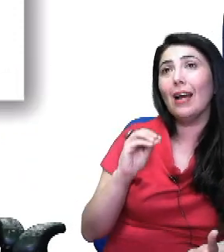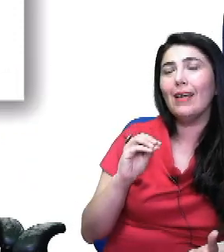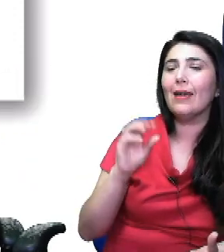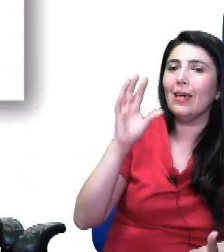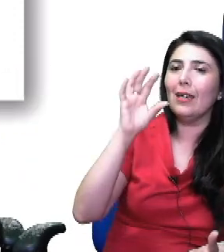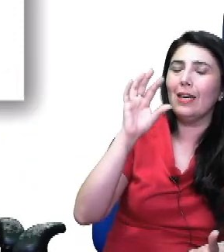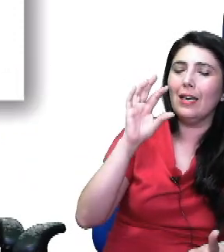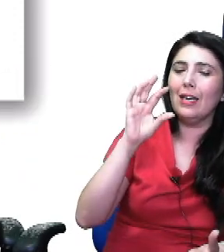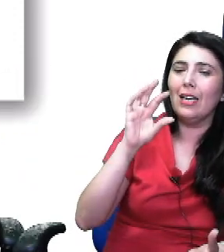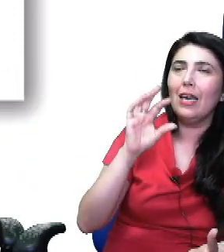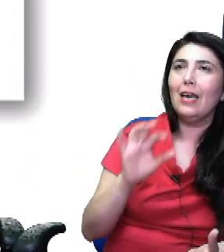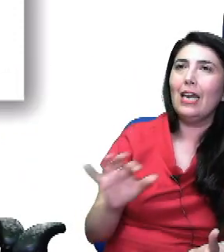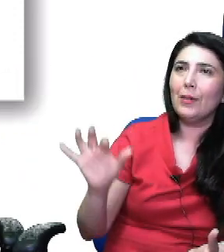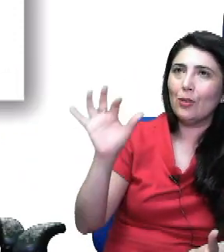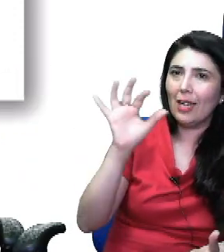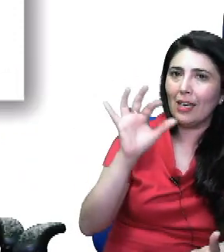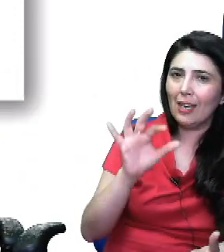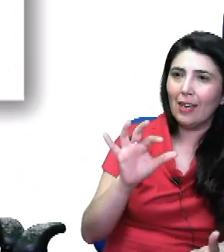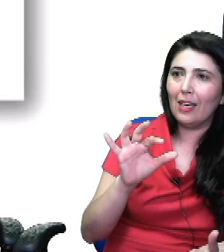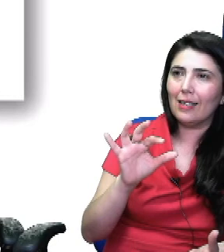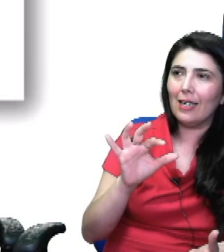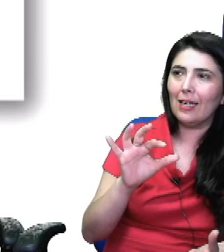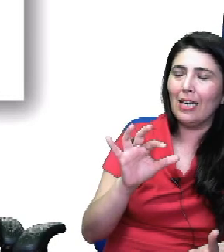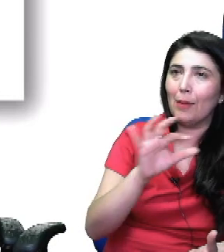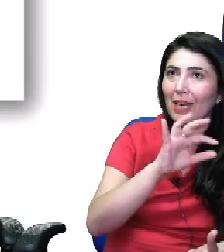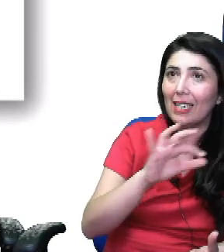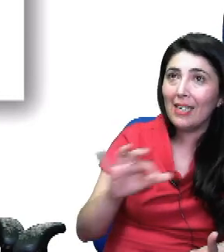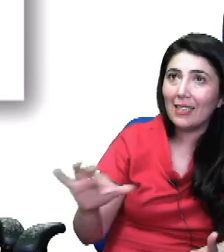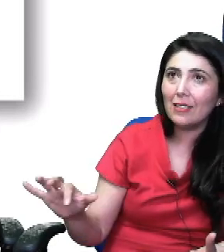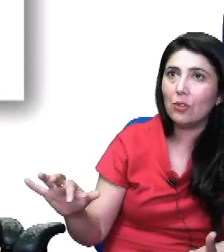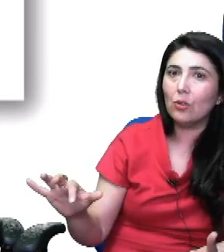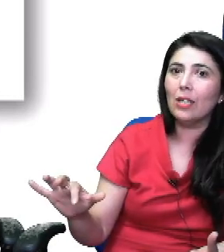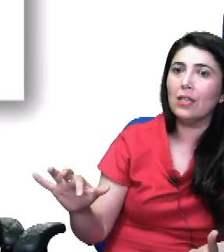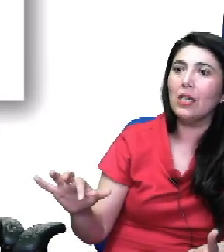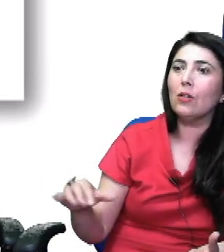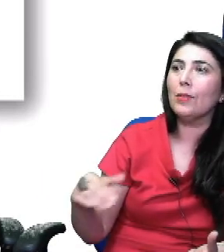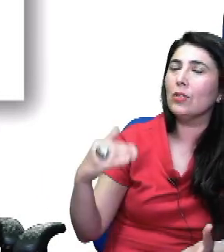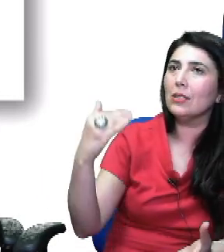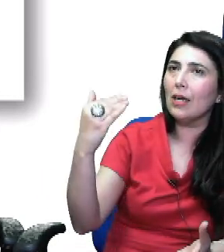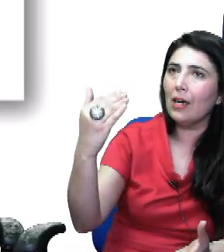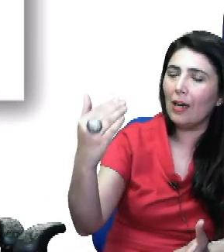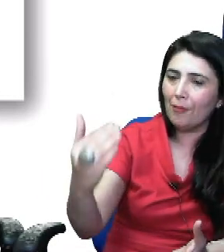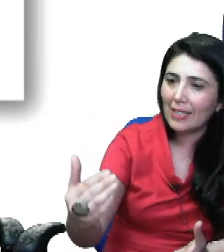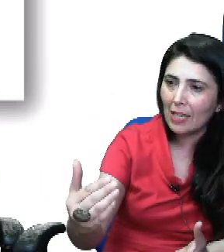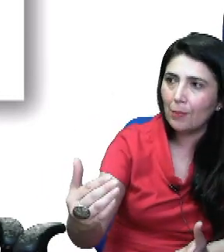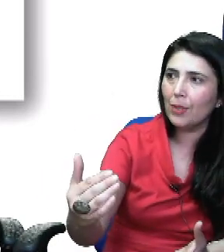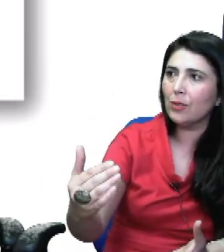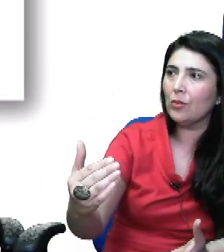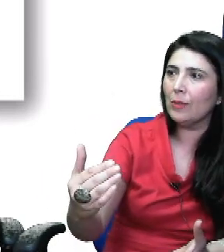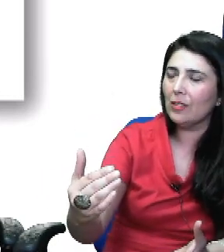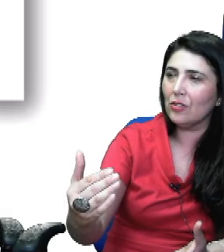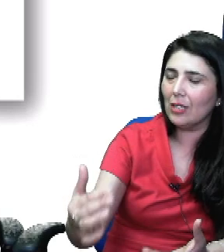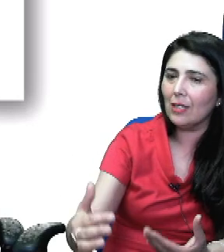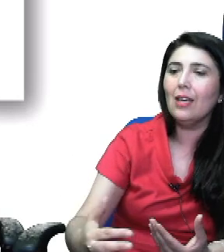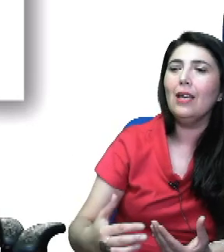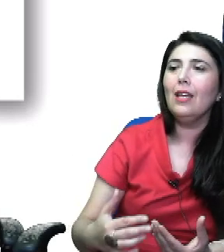acción clave es que las personas que están en la primera línea, ¿cierto?, atendiendo a personas afectadas por la situación